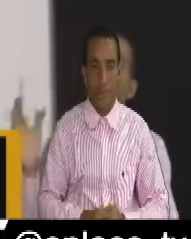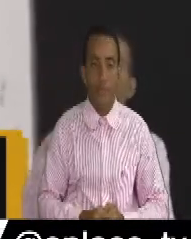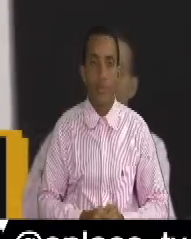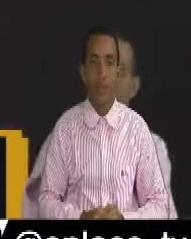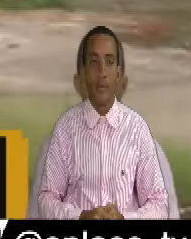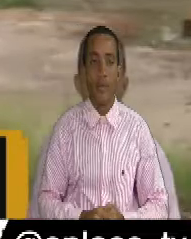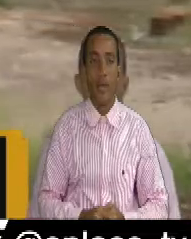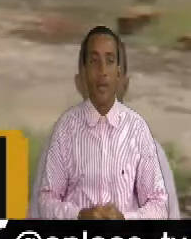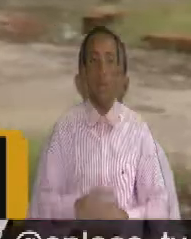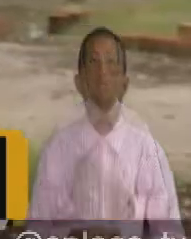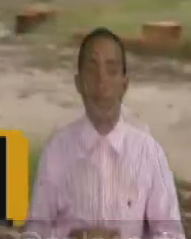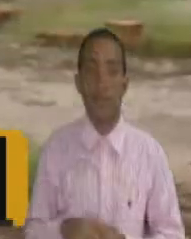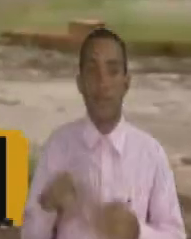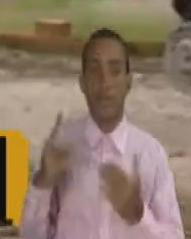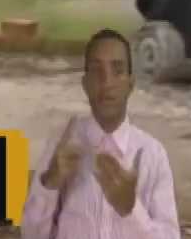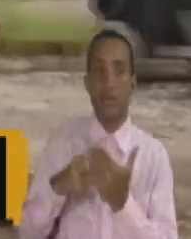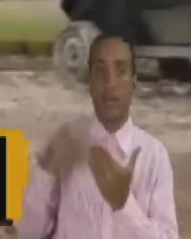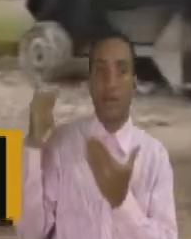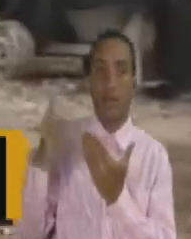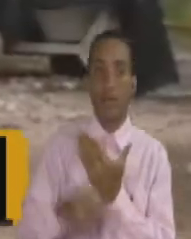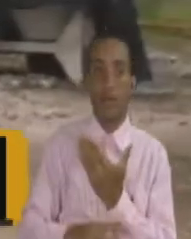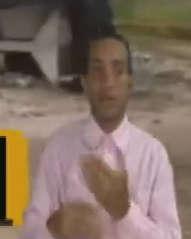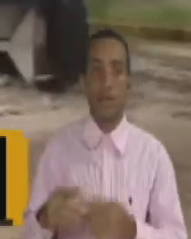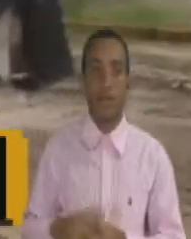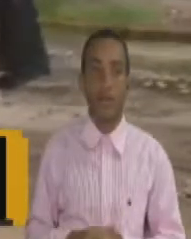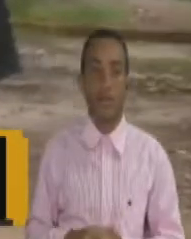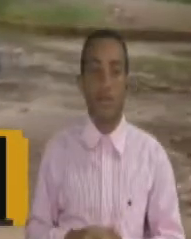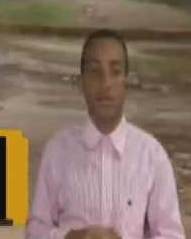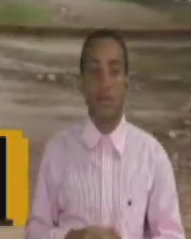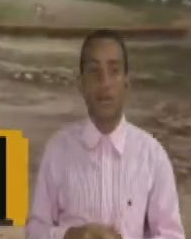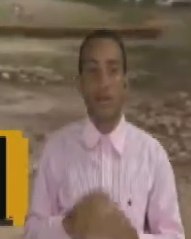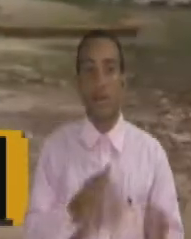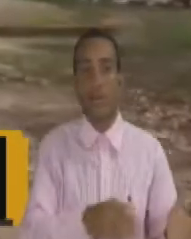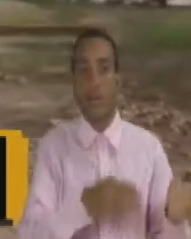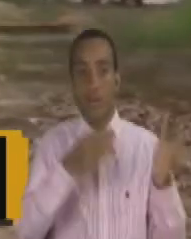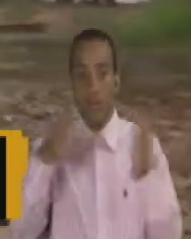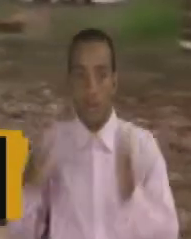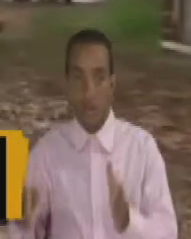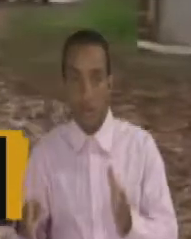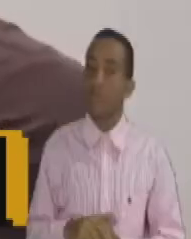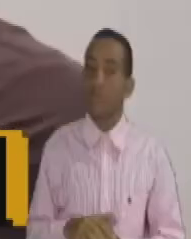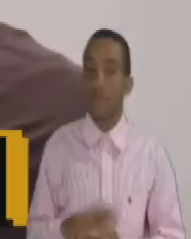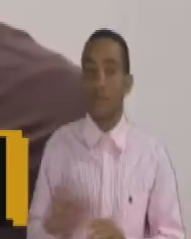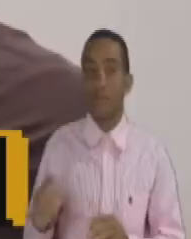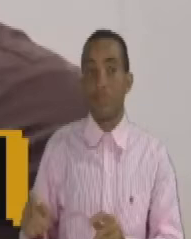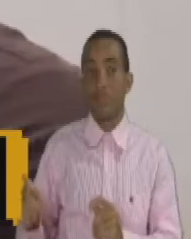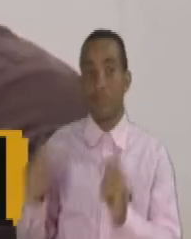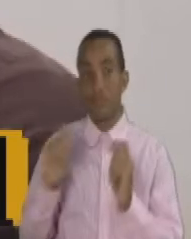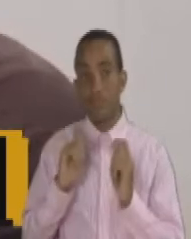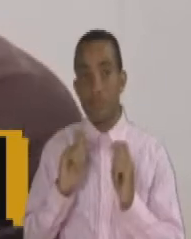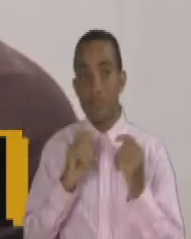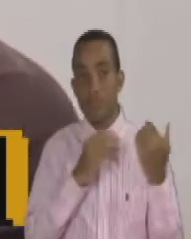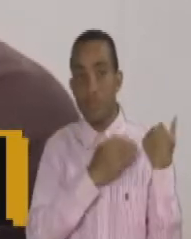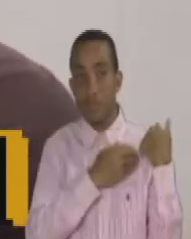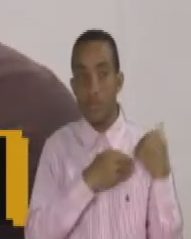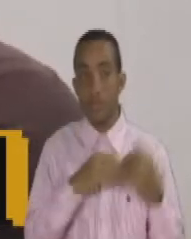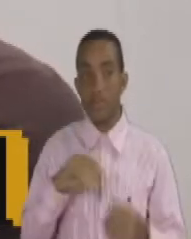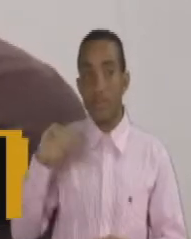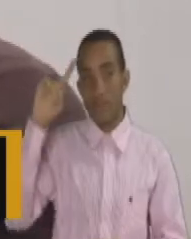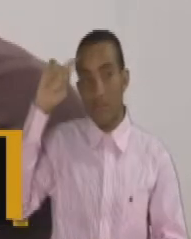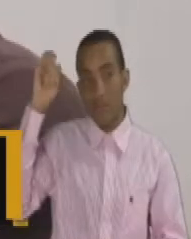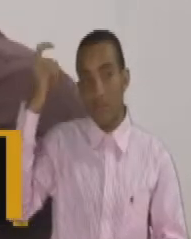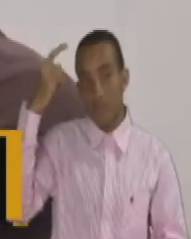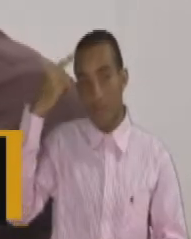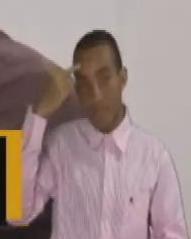arrancan este próximo martes. Explicó el por qué los trabajos duraron paralizados durante 18 meses. El encargo que me hizo a mí el señor gobernador, el doctor